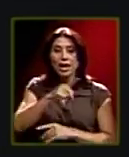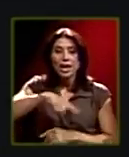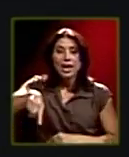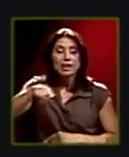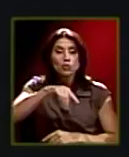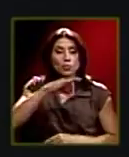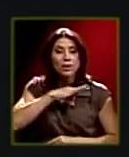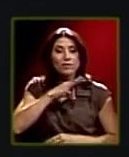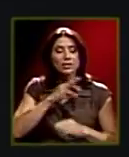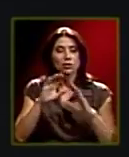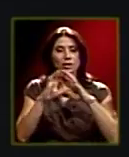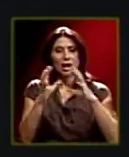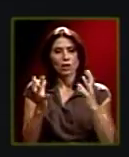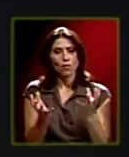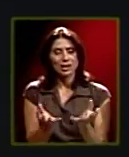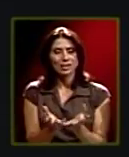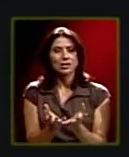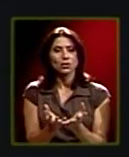esa globalización